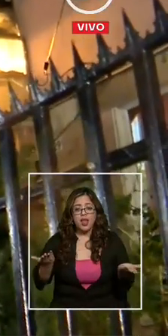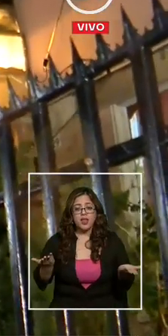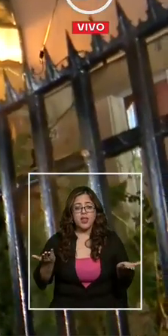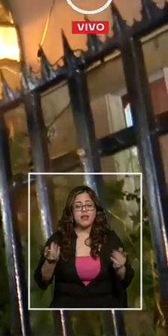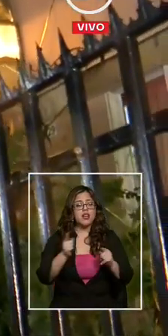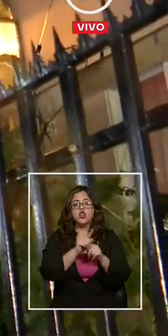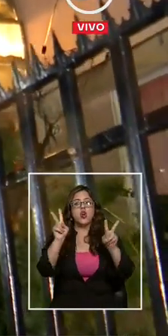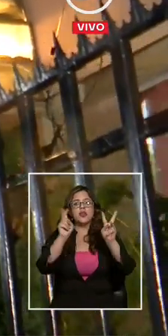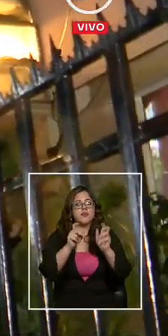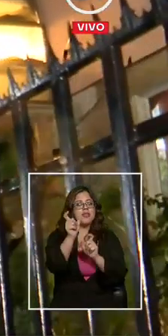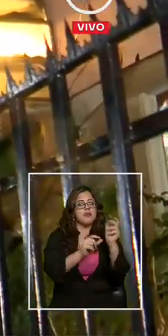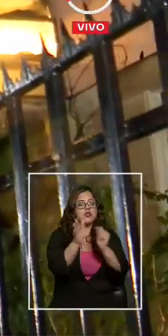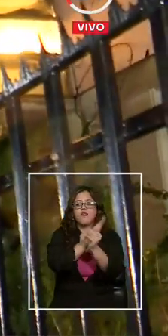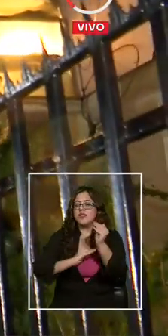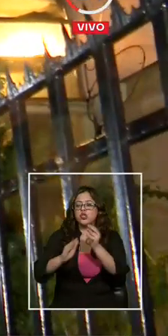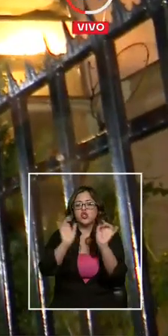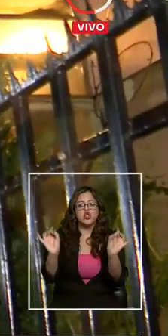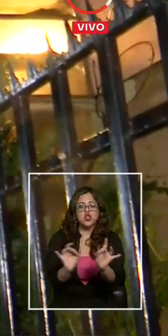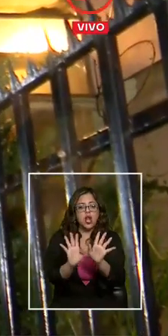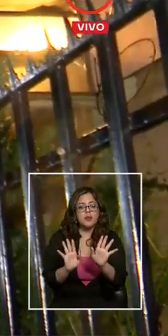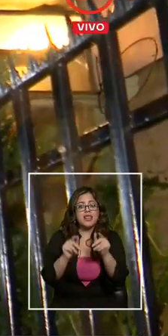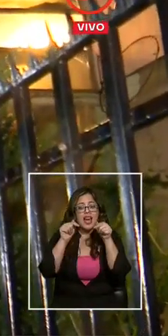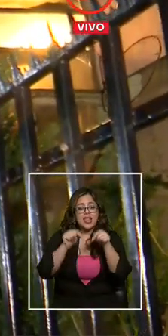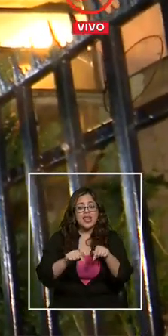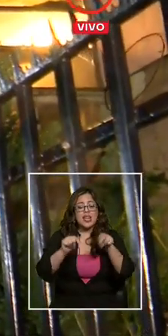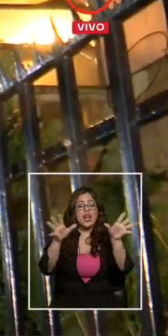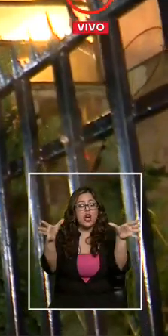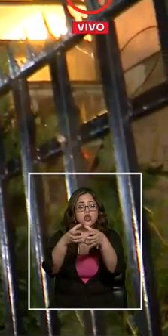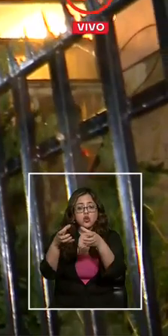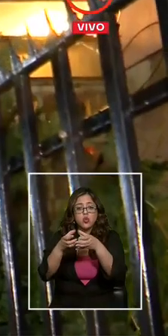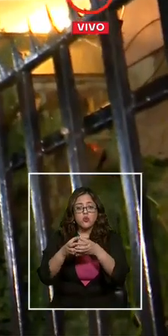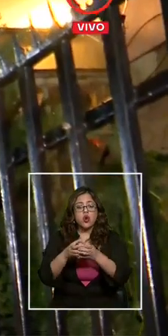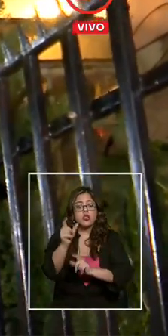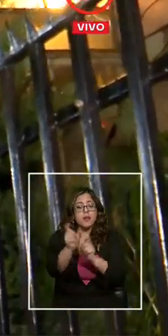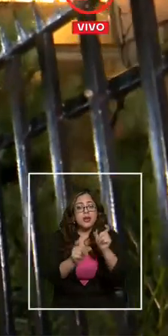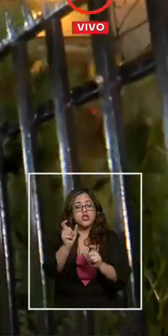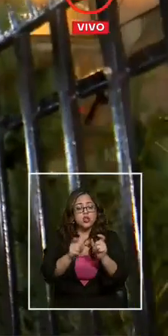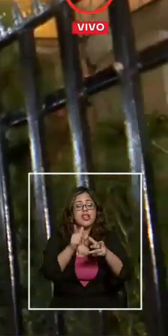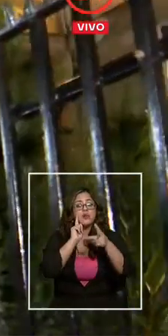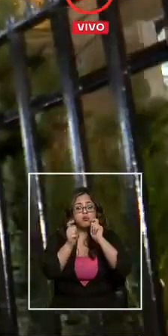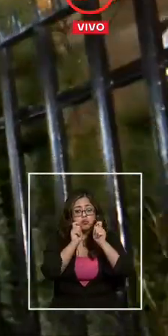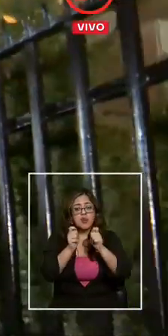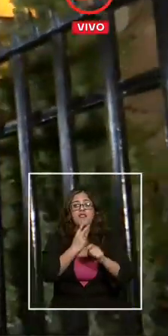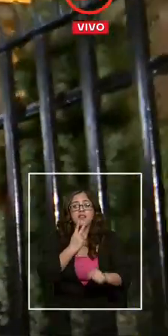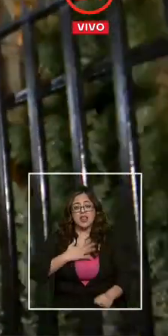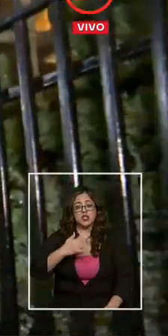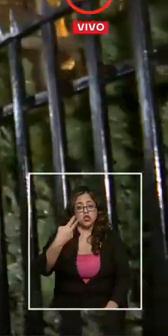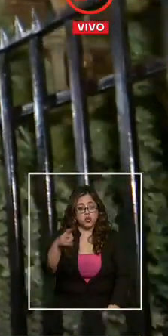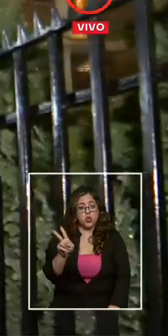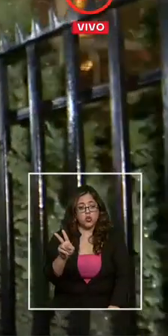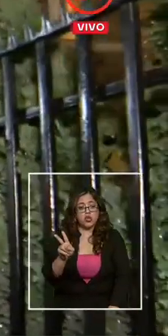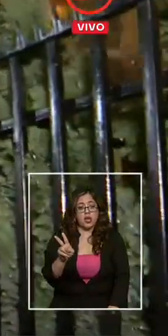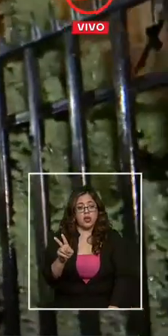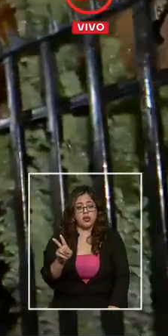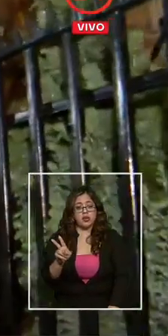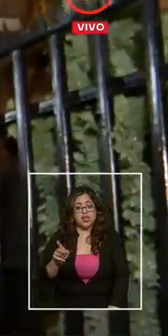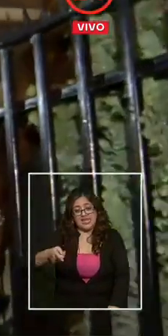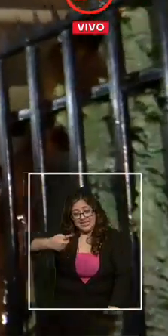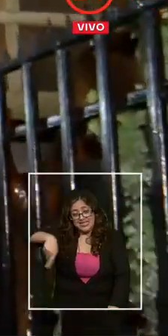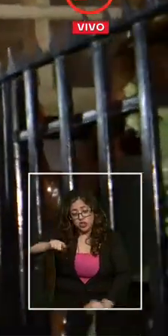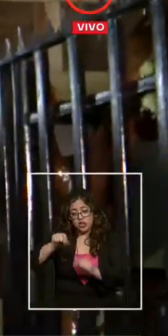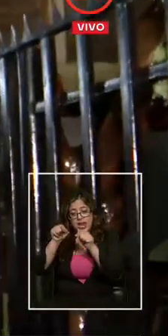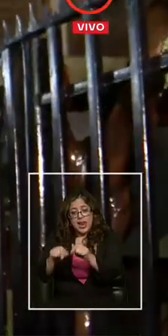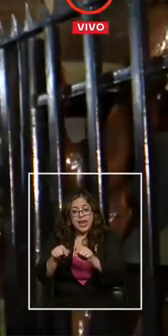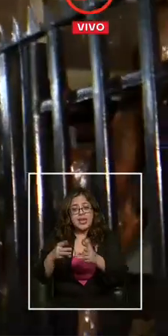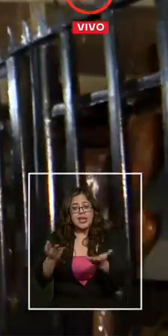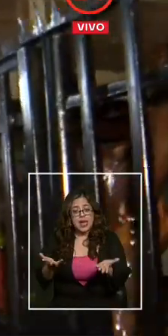no entre los vecinos solamente. Aquí hay equipos de respuesta que están arriesgando su vida y mientras ellos estén ahí, esos